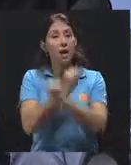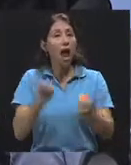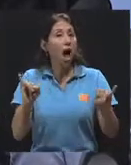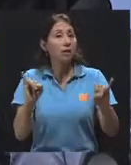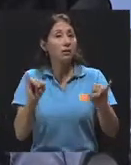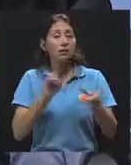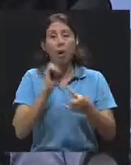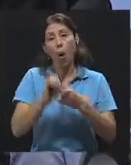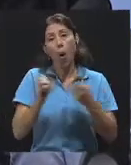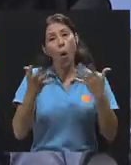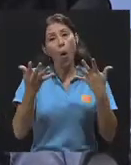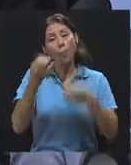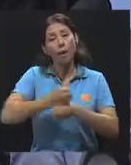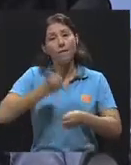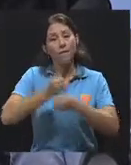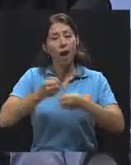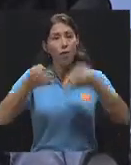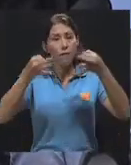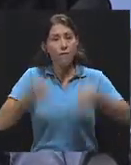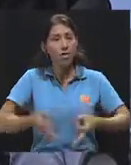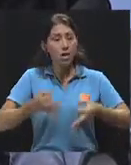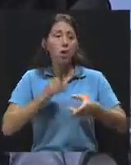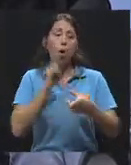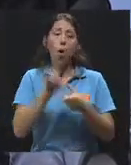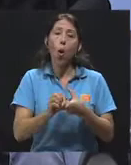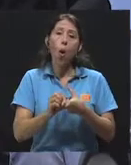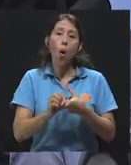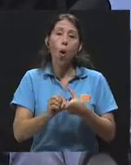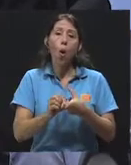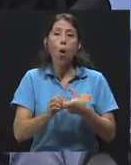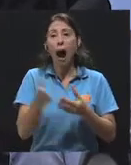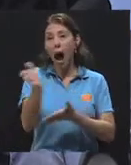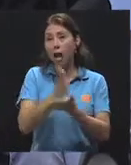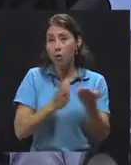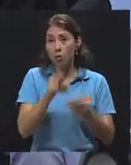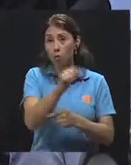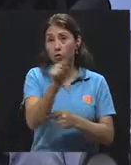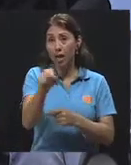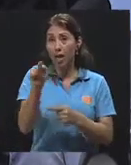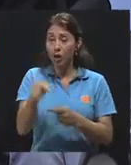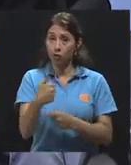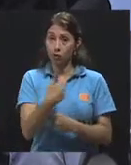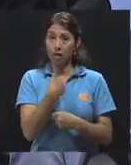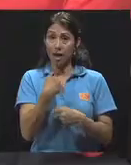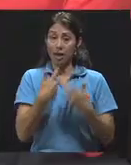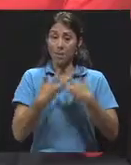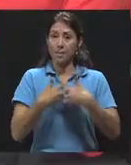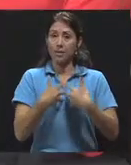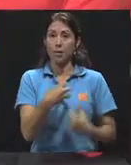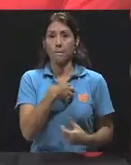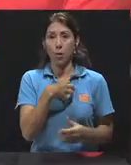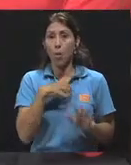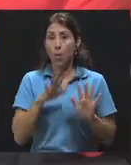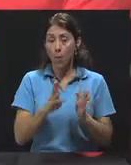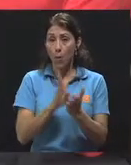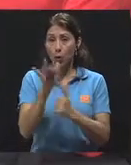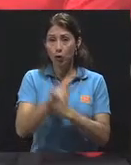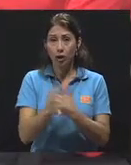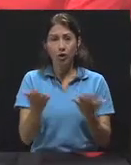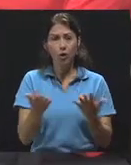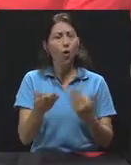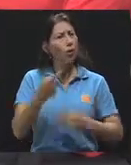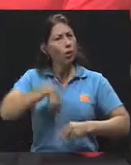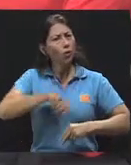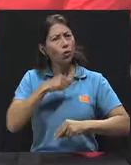freelance o que tienen algún trabajo fijo o que incluso tenemos como unos cuantos casos que tienen su propio proyecto de